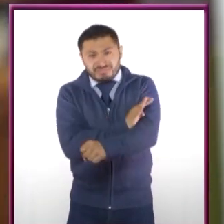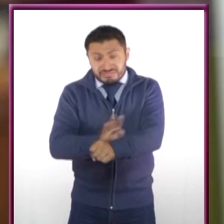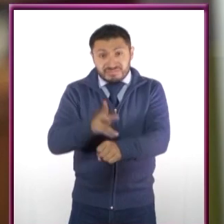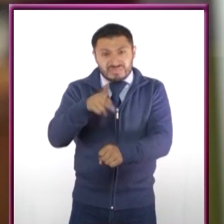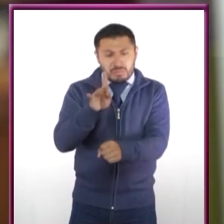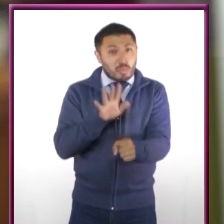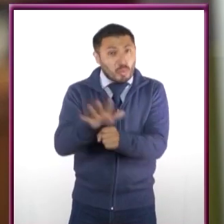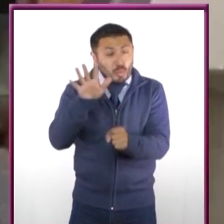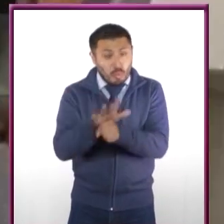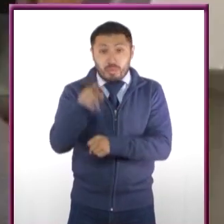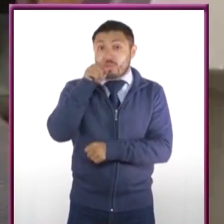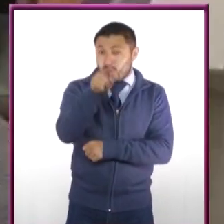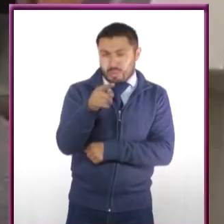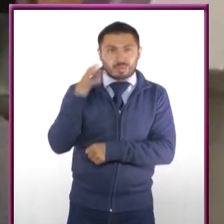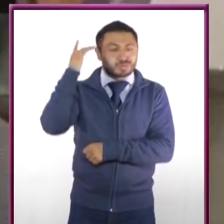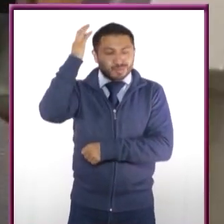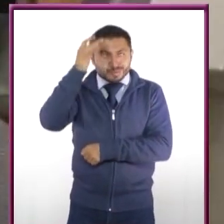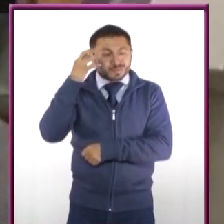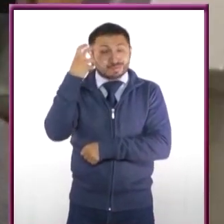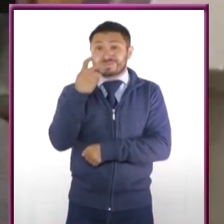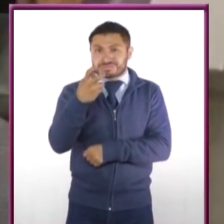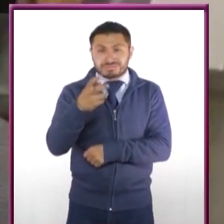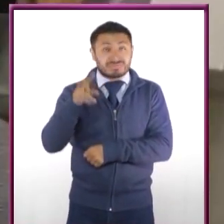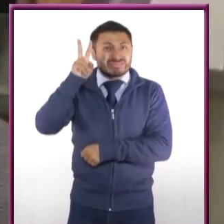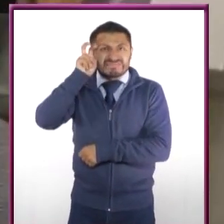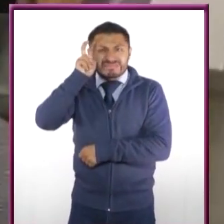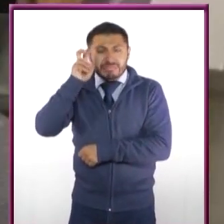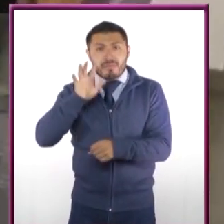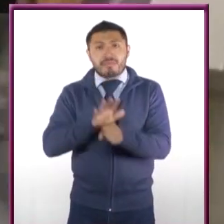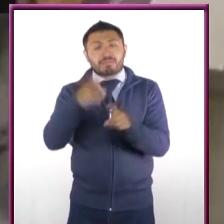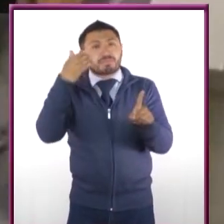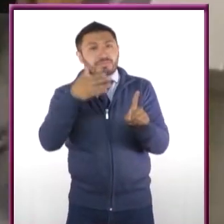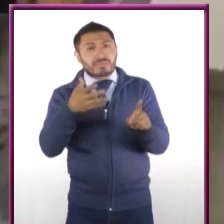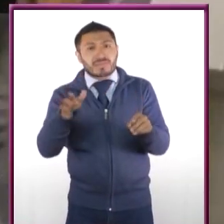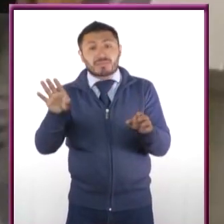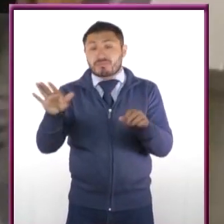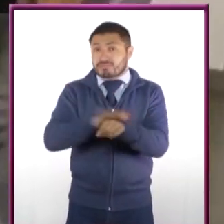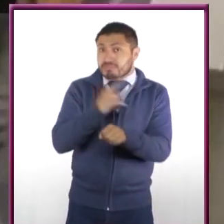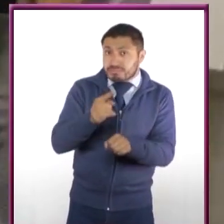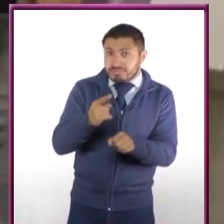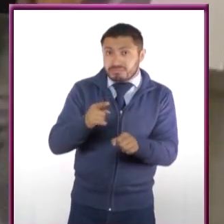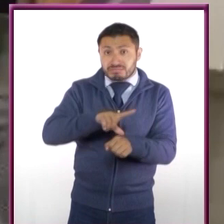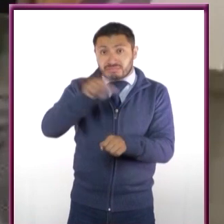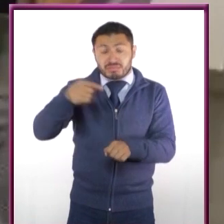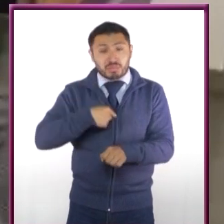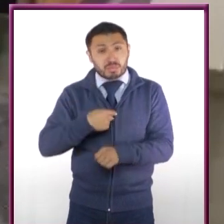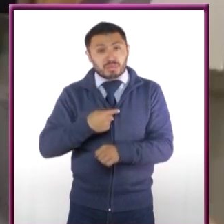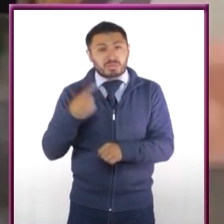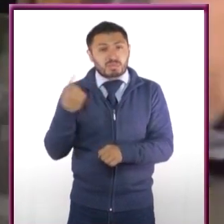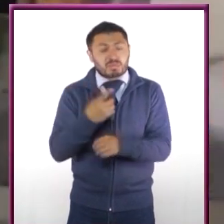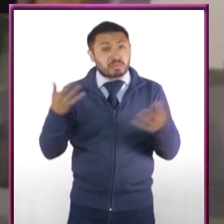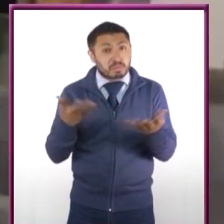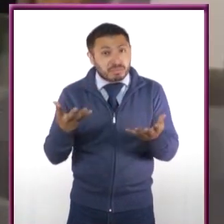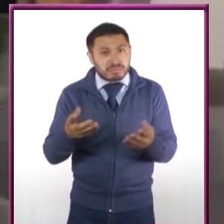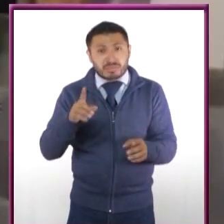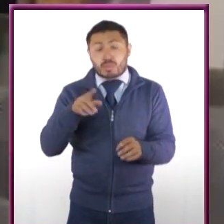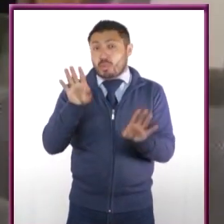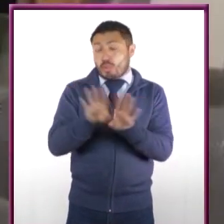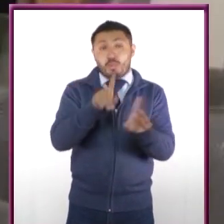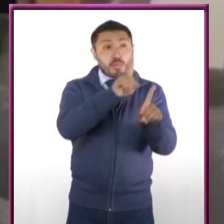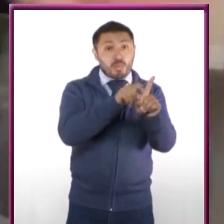Y también, esa envidia, ¿a qué te llevó? ¿Qué te hizo? ¿Cómo te hizo actuar? ¿Criticaste a